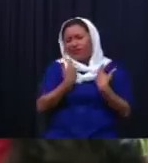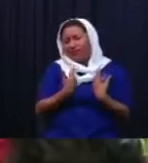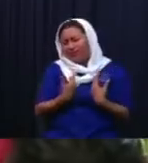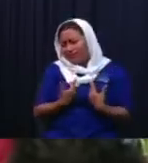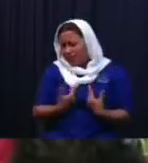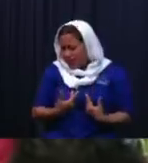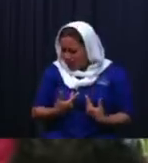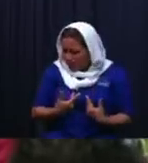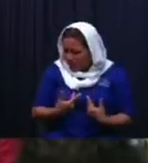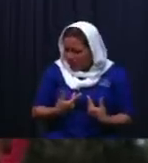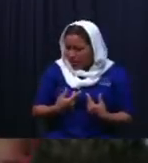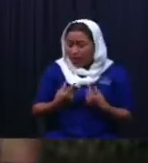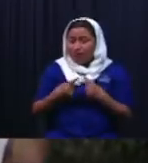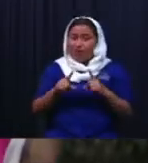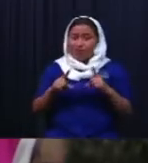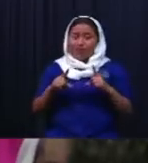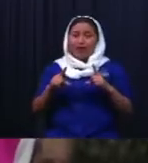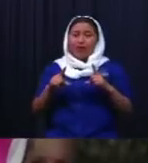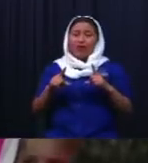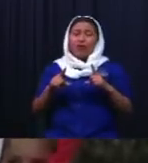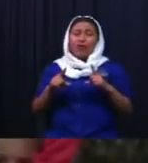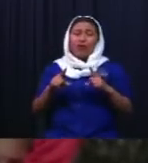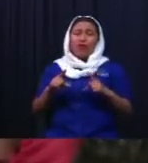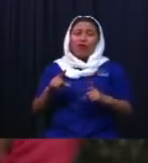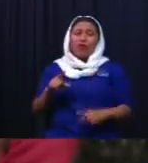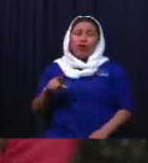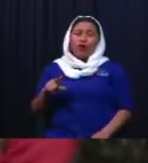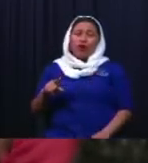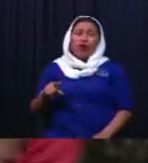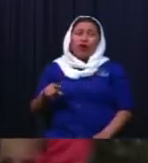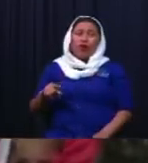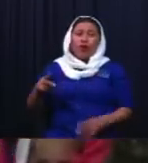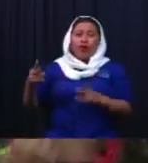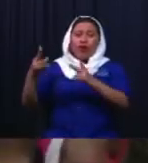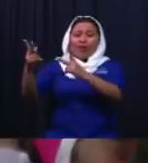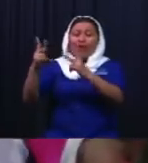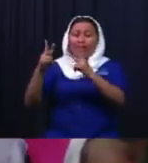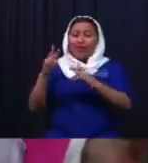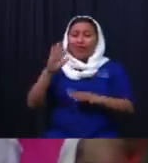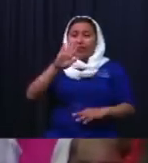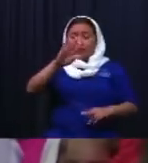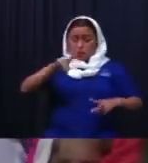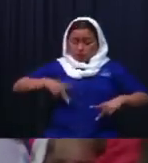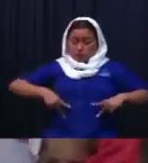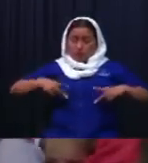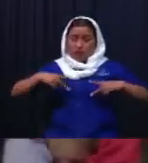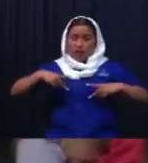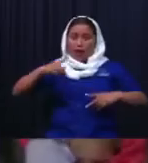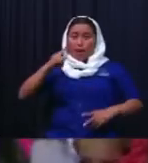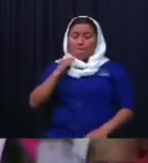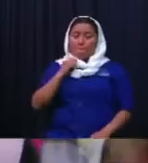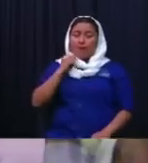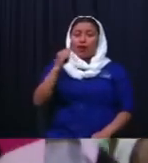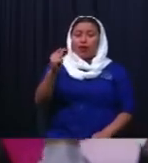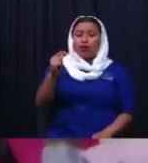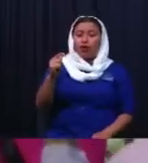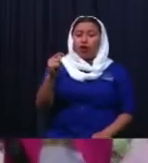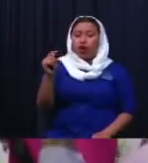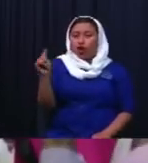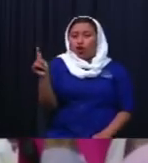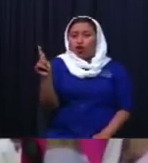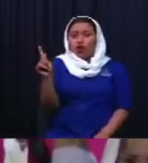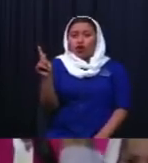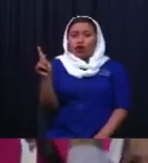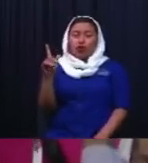pero lo que viene sobre tu vida es mejor aún. Hay cosas que no has visto, hay cosas que no has